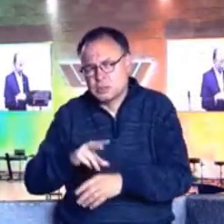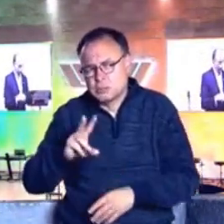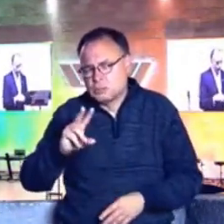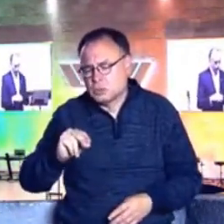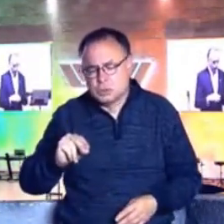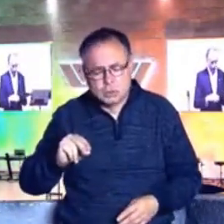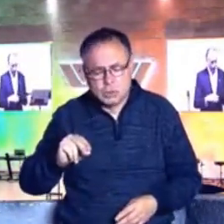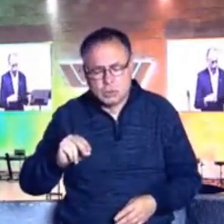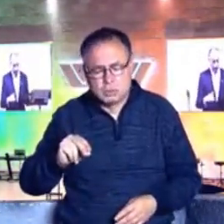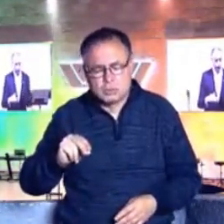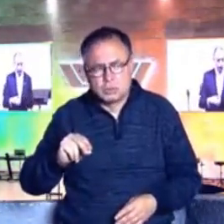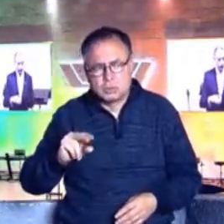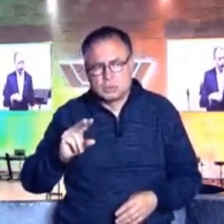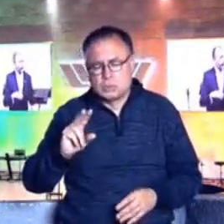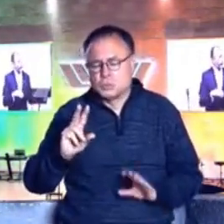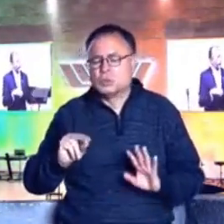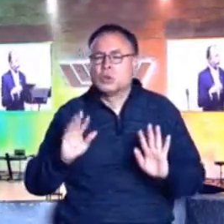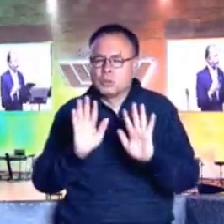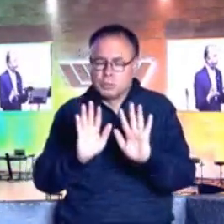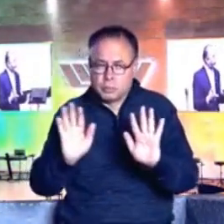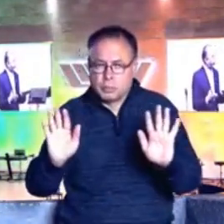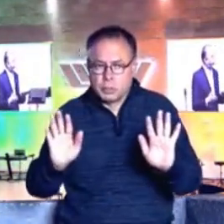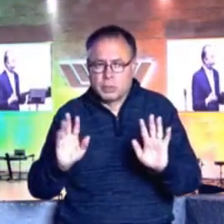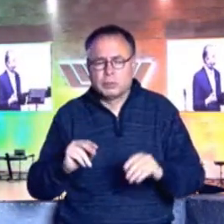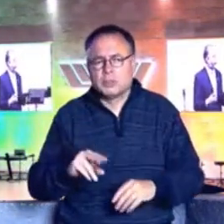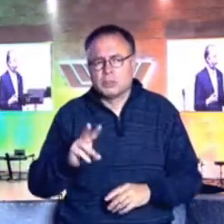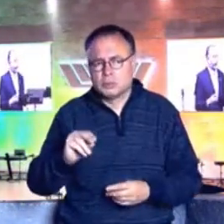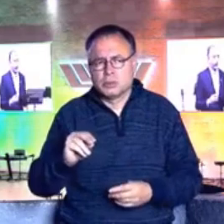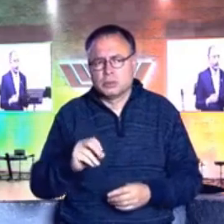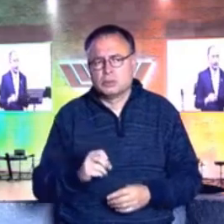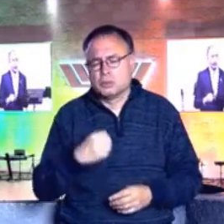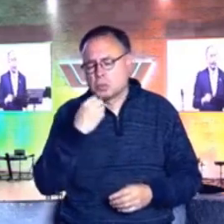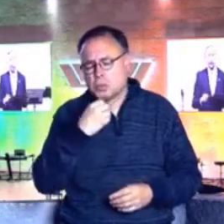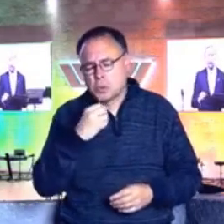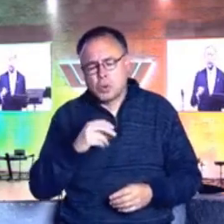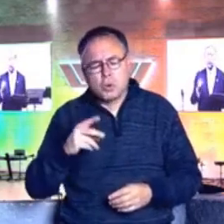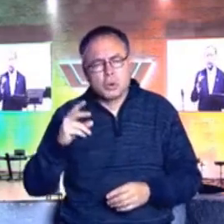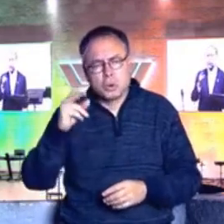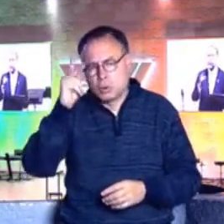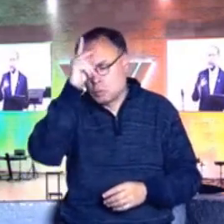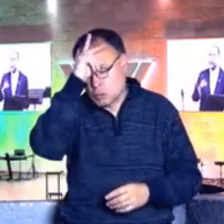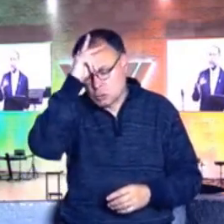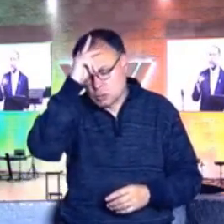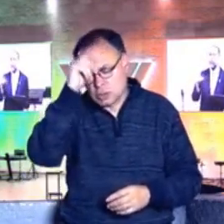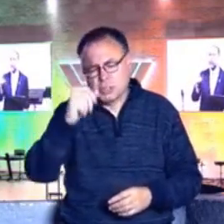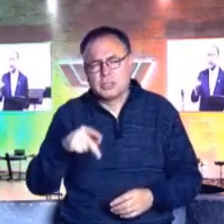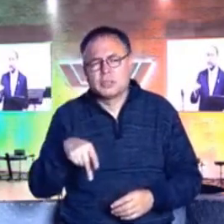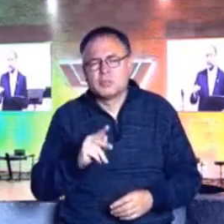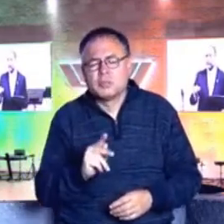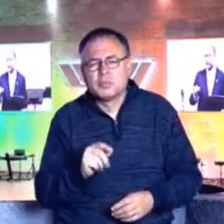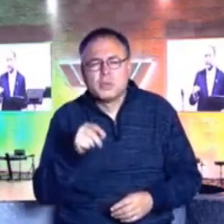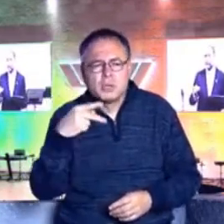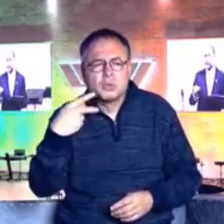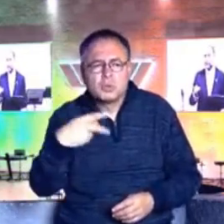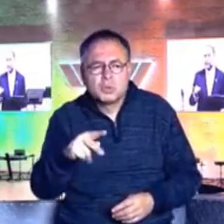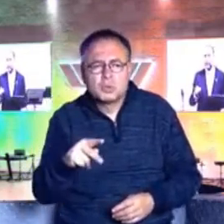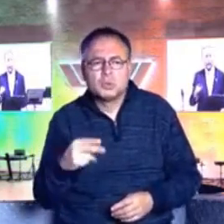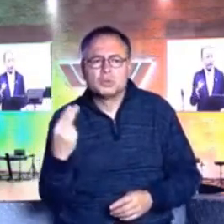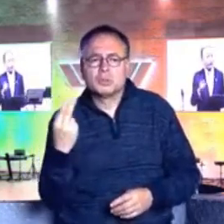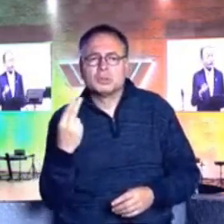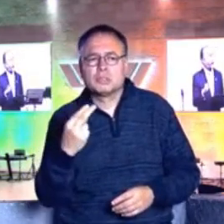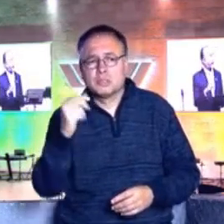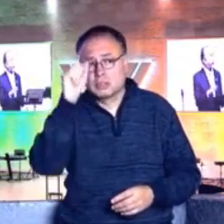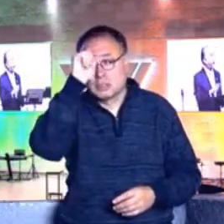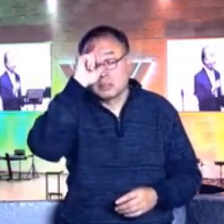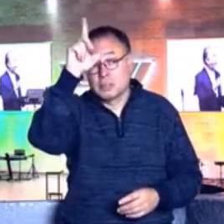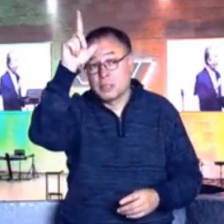en contra ni de los médicos ni de los psiquiatras Gloria a Dios por sus vidas pero tus necesidades espirituales las va a